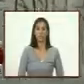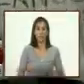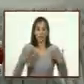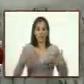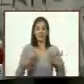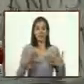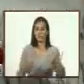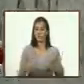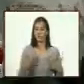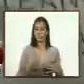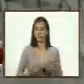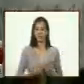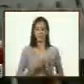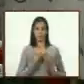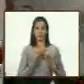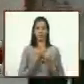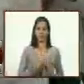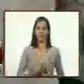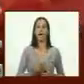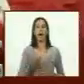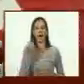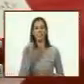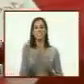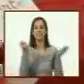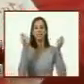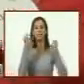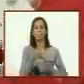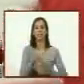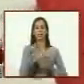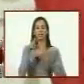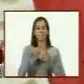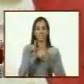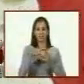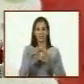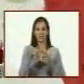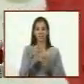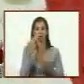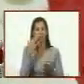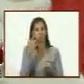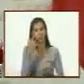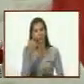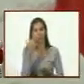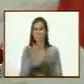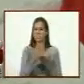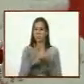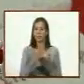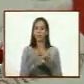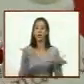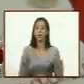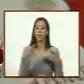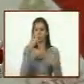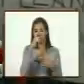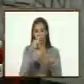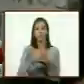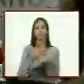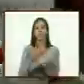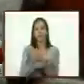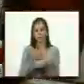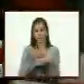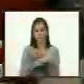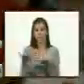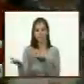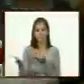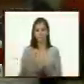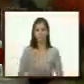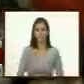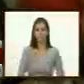Alegría y entusiasmo caracterizaron la celebración de los tachirenses, que siguieron el estilo tradicional y acompañaron el cumpleaños feliz con una torta.